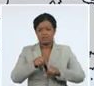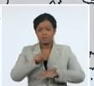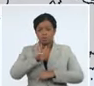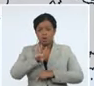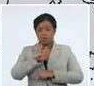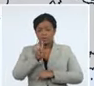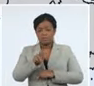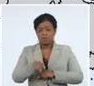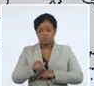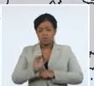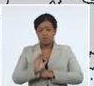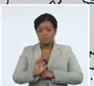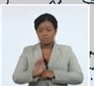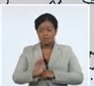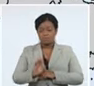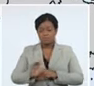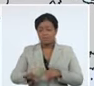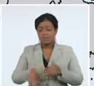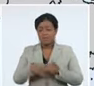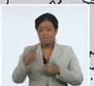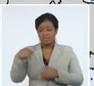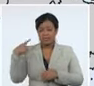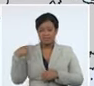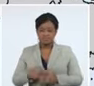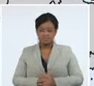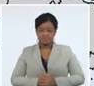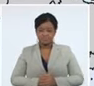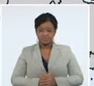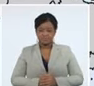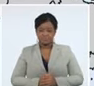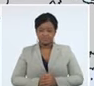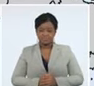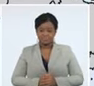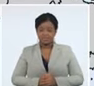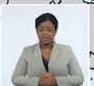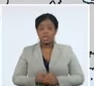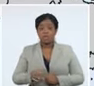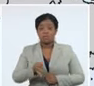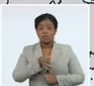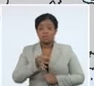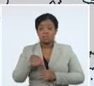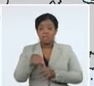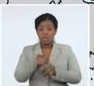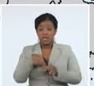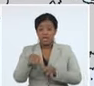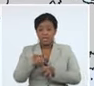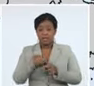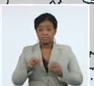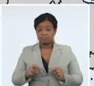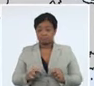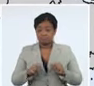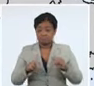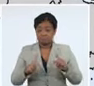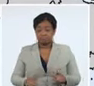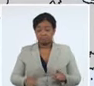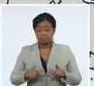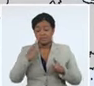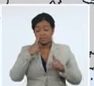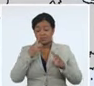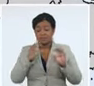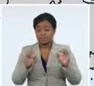diagnosticados en el día de ayer. El municipio especial Isla de la Juventud nuevamente no confirma